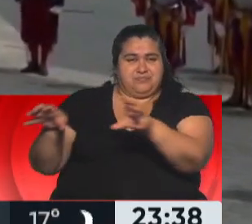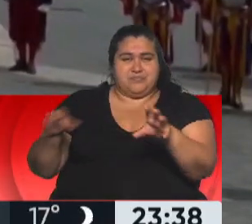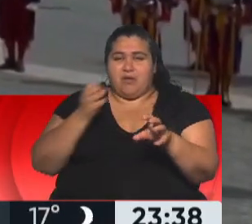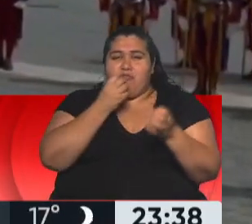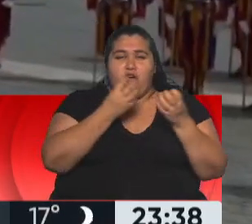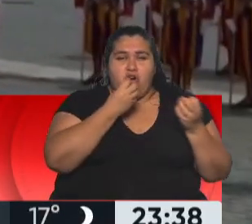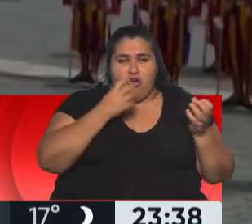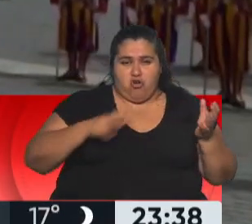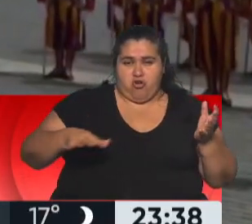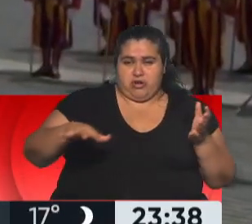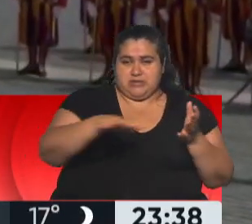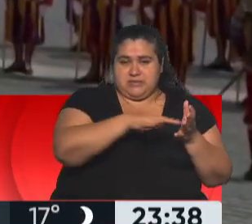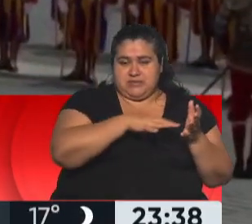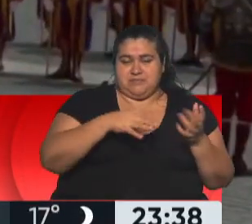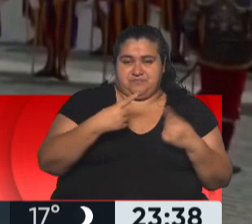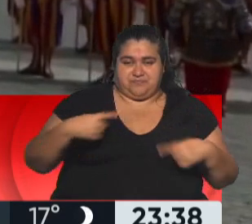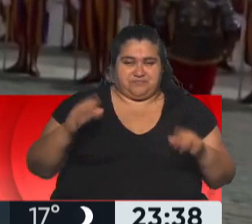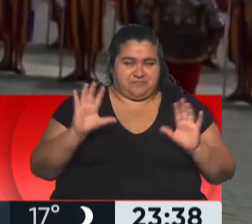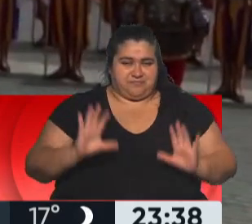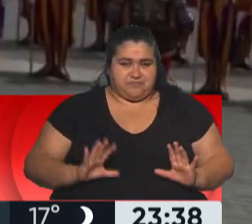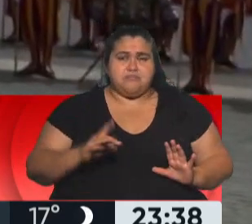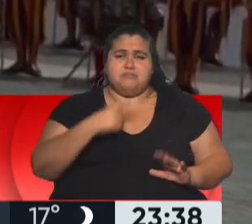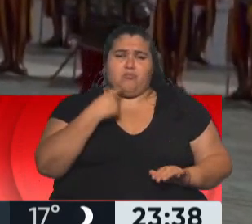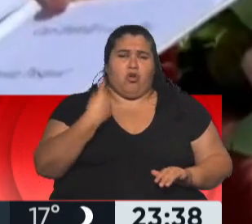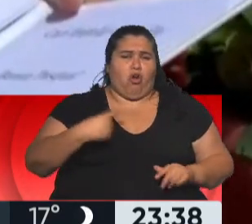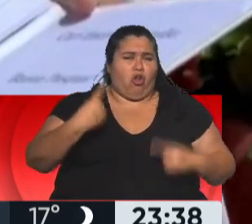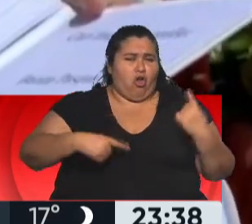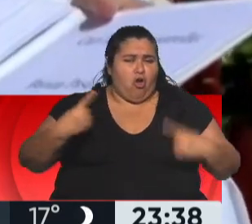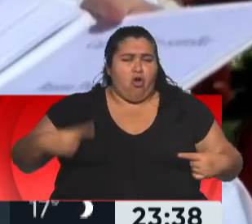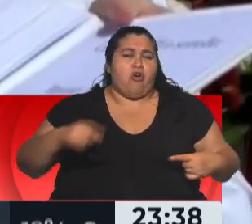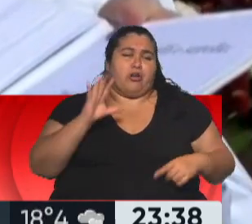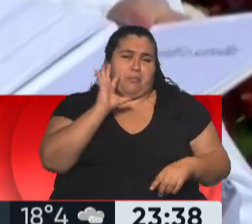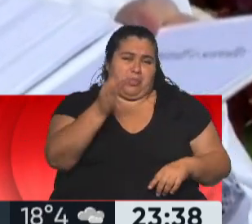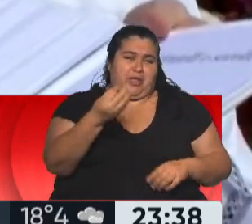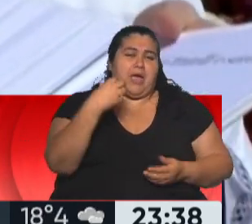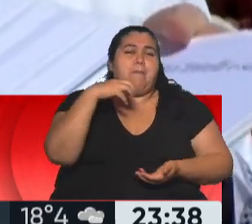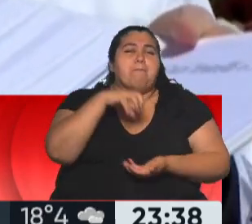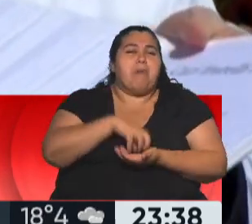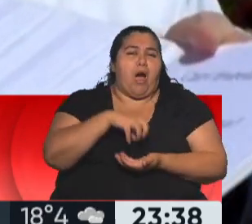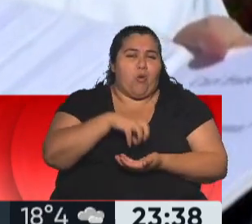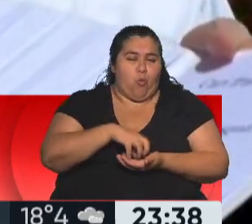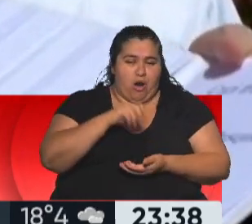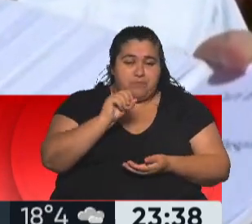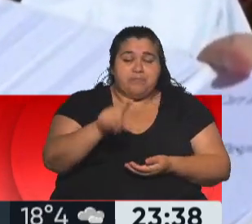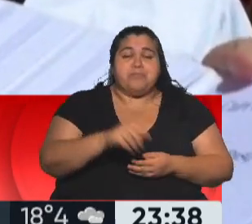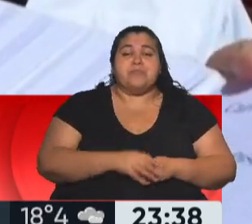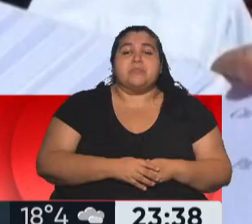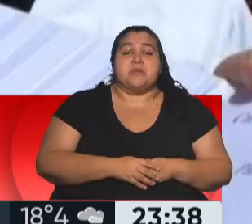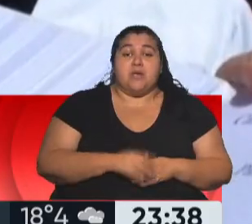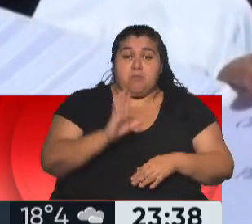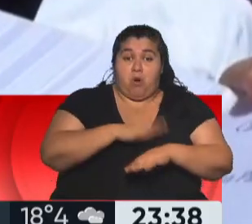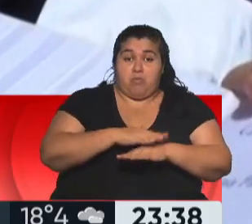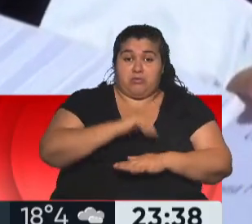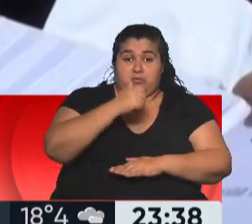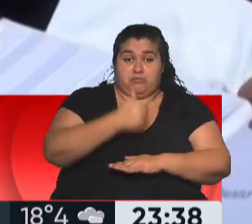que tenía. Eran flores de colores con motivo claro de la Pascua, y durante su aparición apenas,